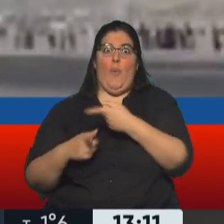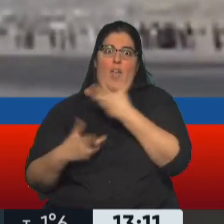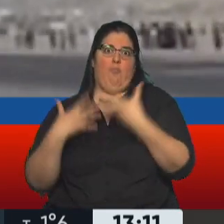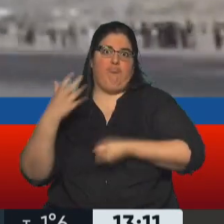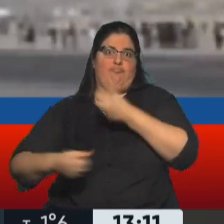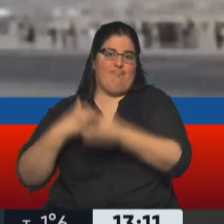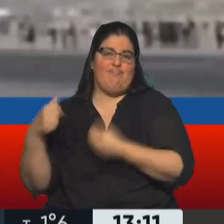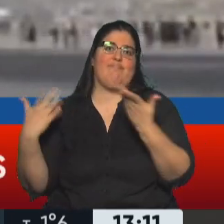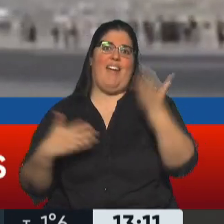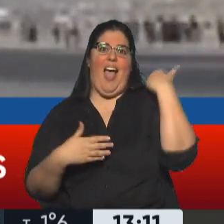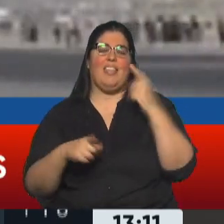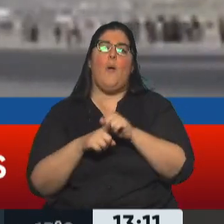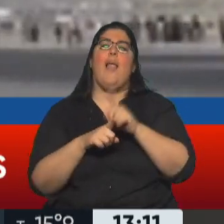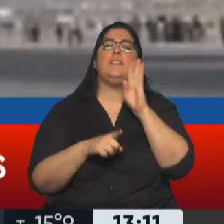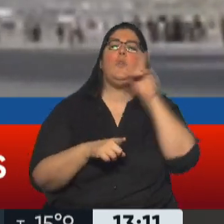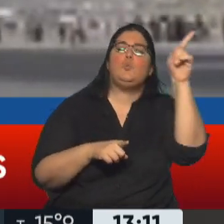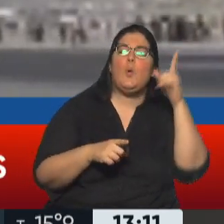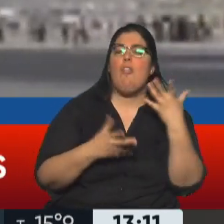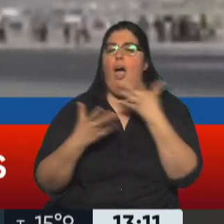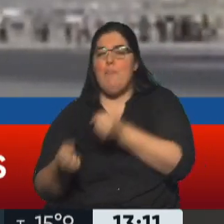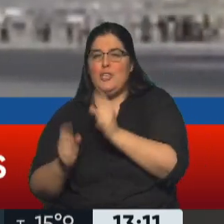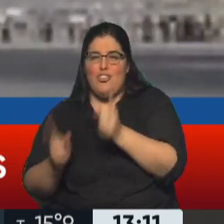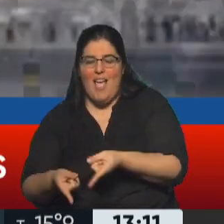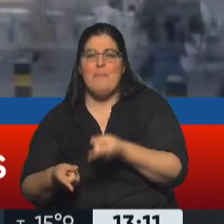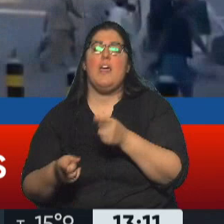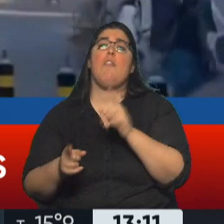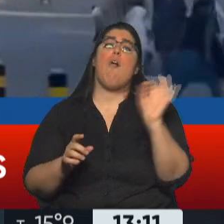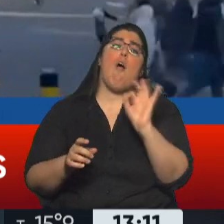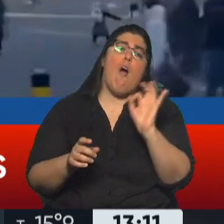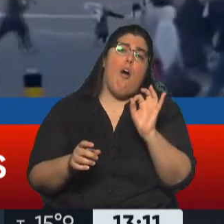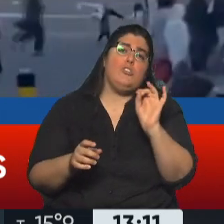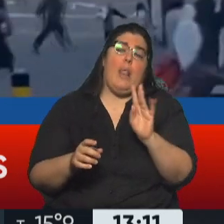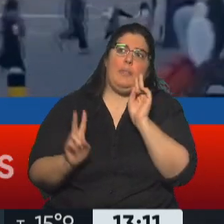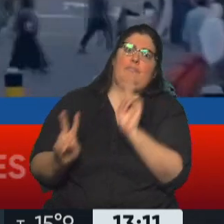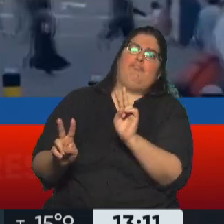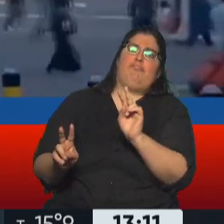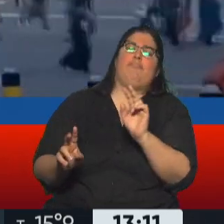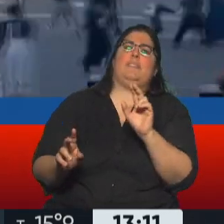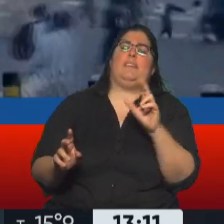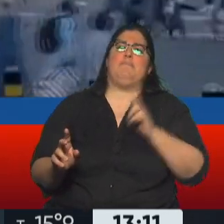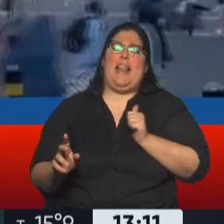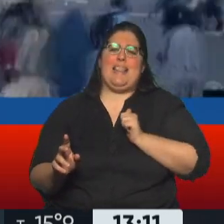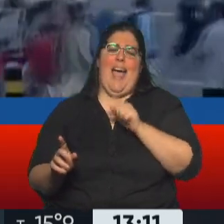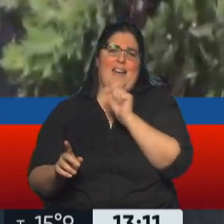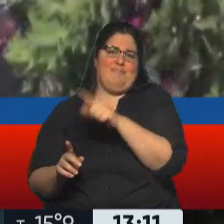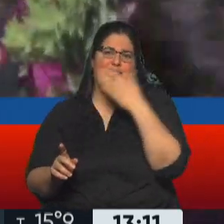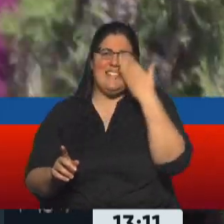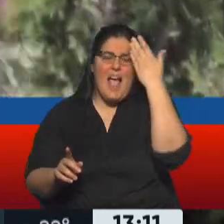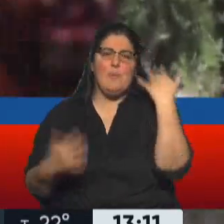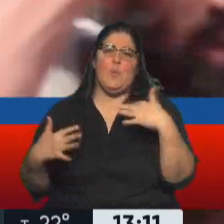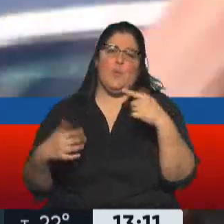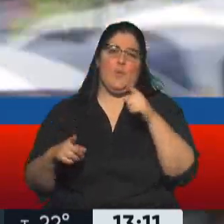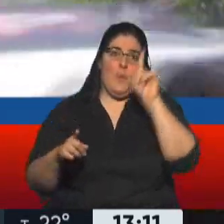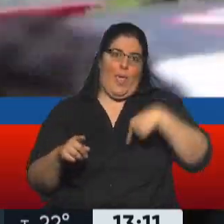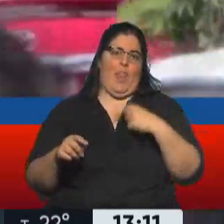local sostenido por Washington o simplemente por el terror que inspira la milicia islámica, son el único episodio de